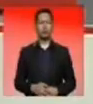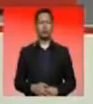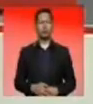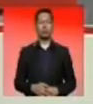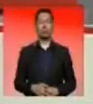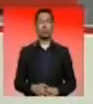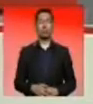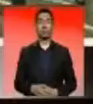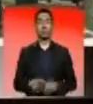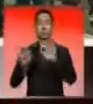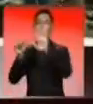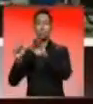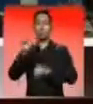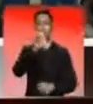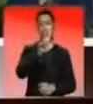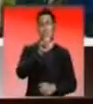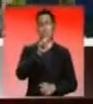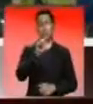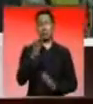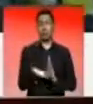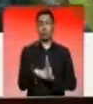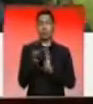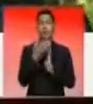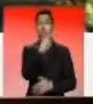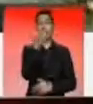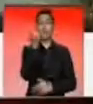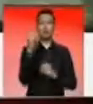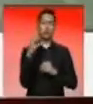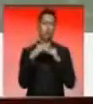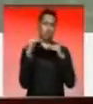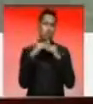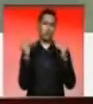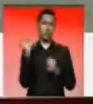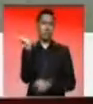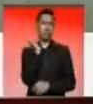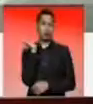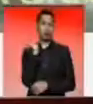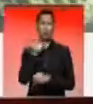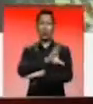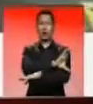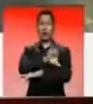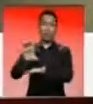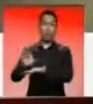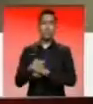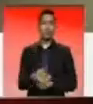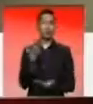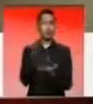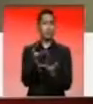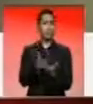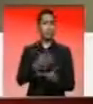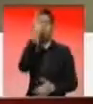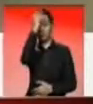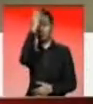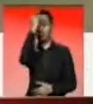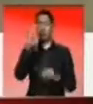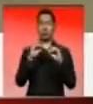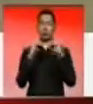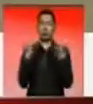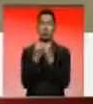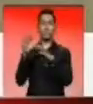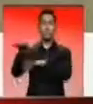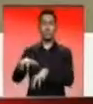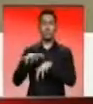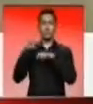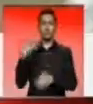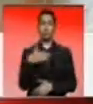Incrementar de 63 a 100 dólares la pensión del Seguro Social Campesino fue la propuesta de Jorge Glass a varias organizaciones de agricultores,